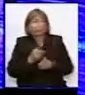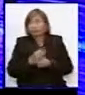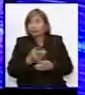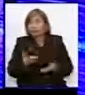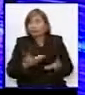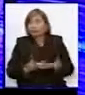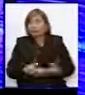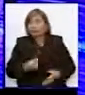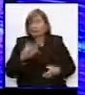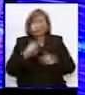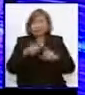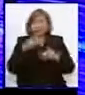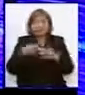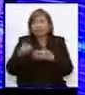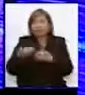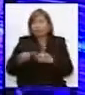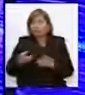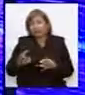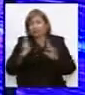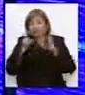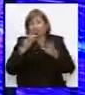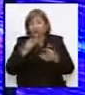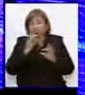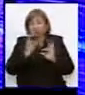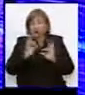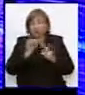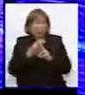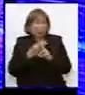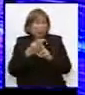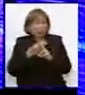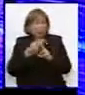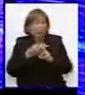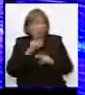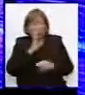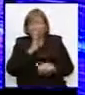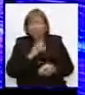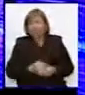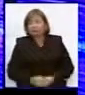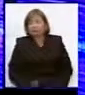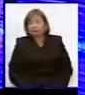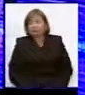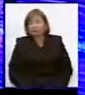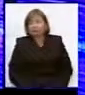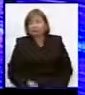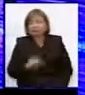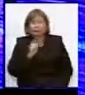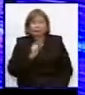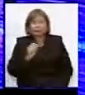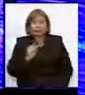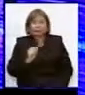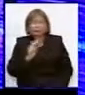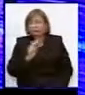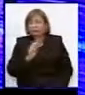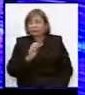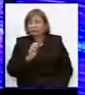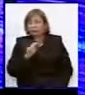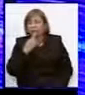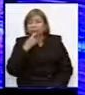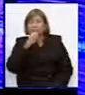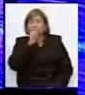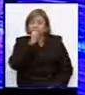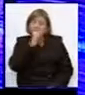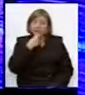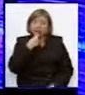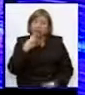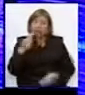sobre diversos temas. Ha sido bastante breve el presidente del Congreso, Daniel Salaverry, en estas declaraciones,